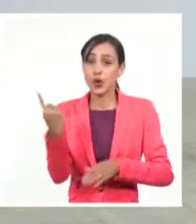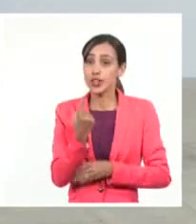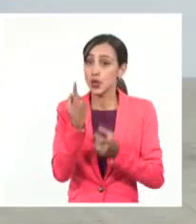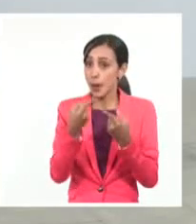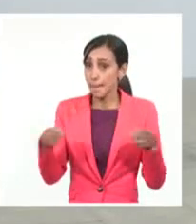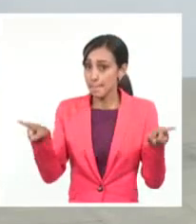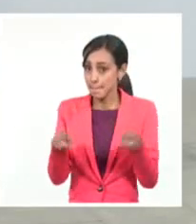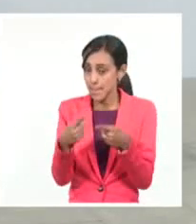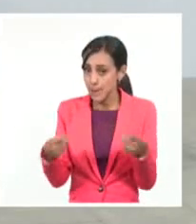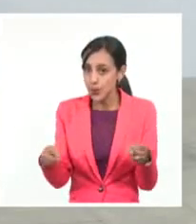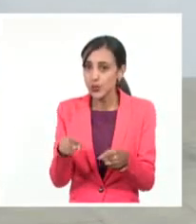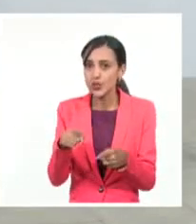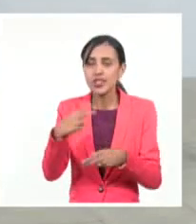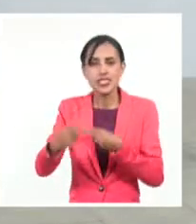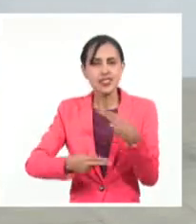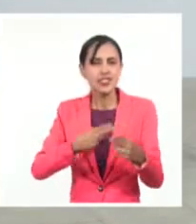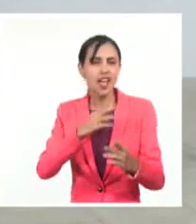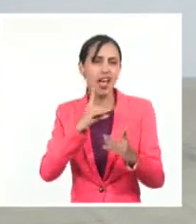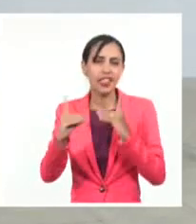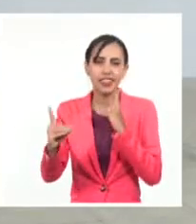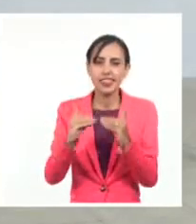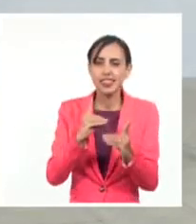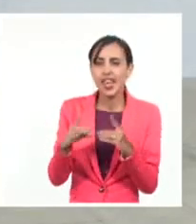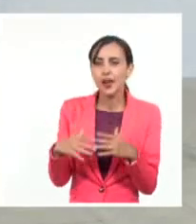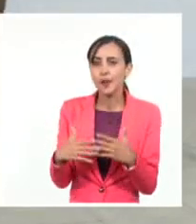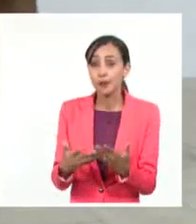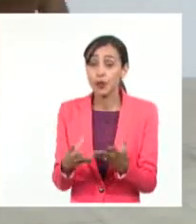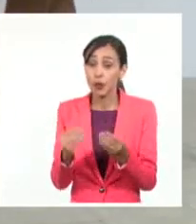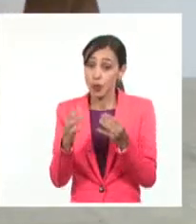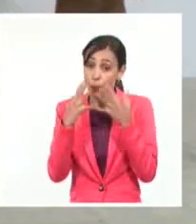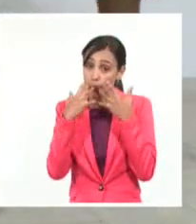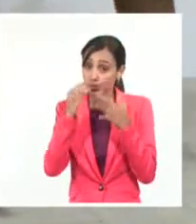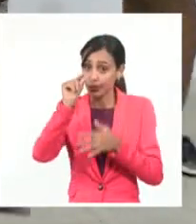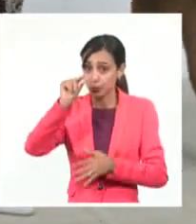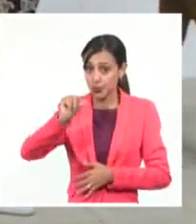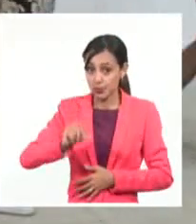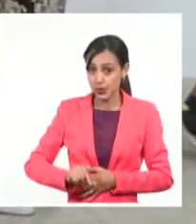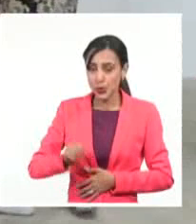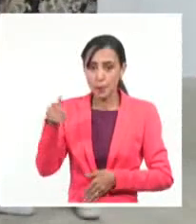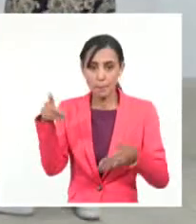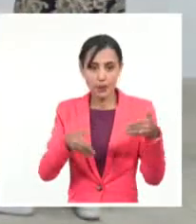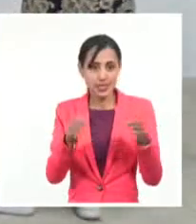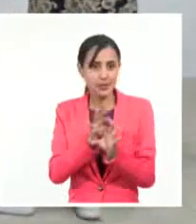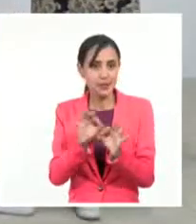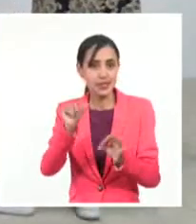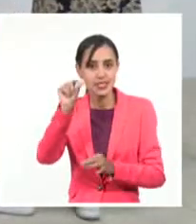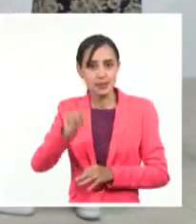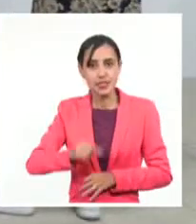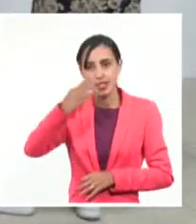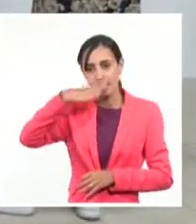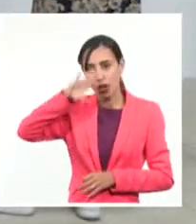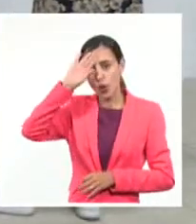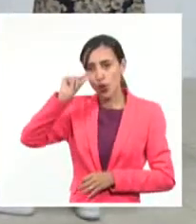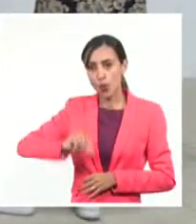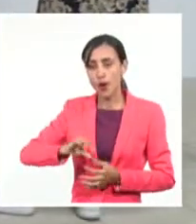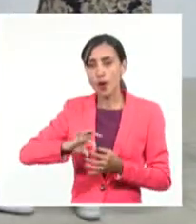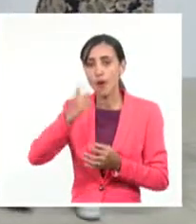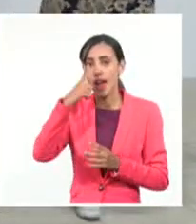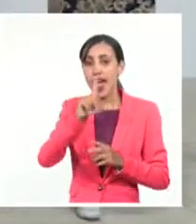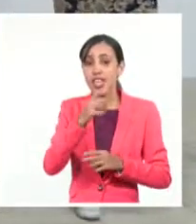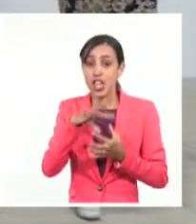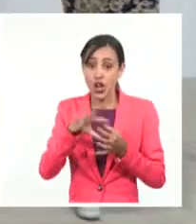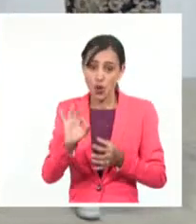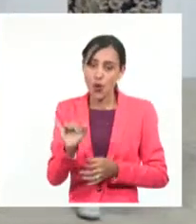la música tendrá lugar un conversatorio dedicado a tan importante figura en el que participarán especialistas cubanos y Gallegos y además